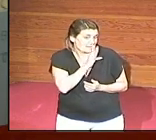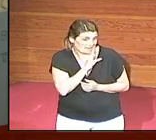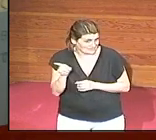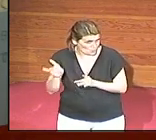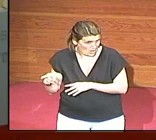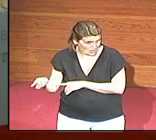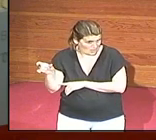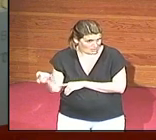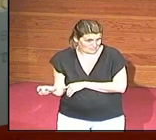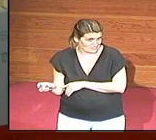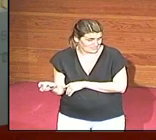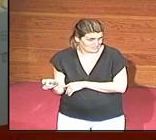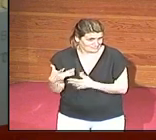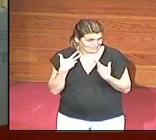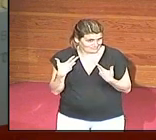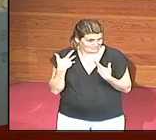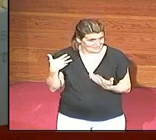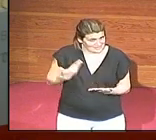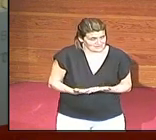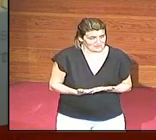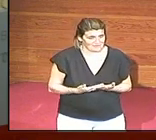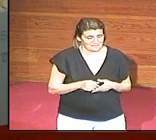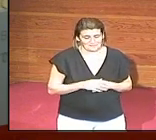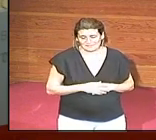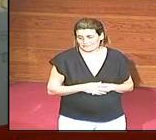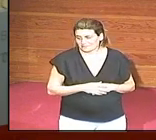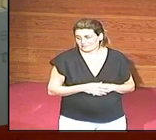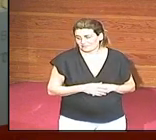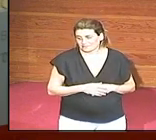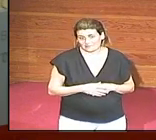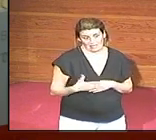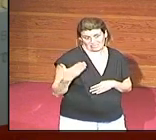que hasta hace bien nada